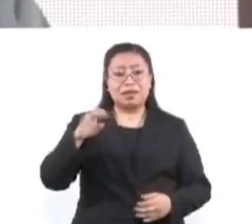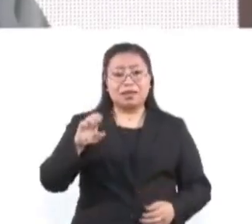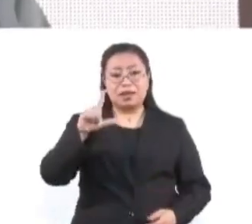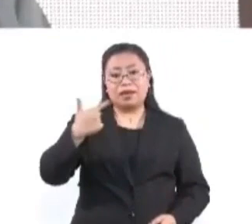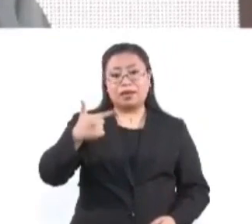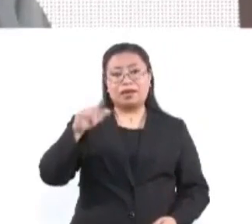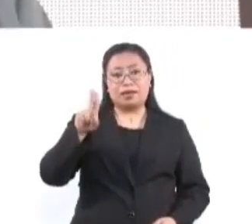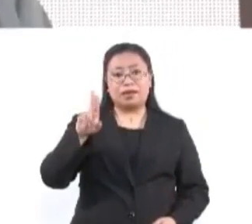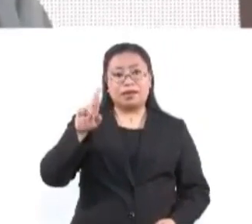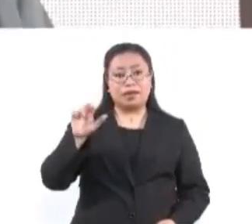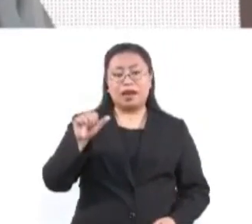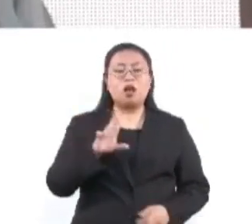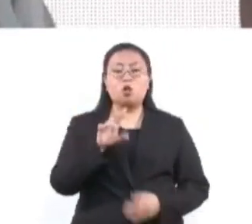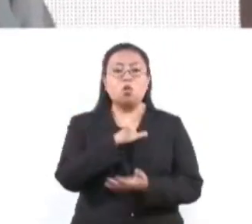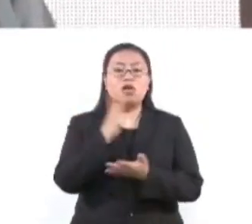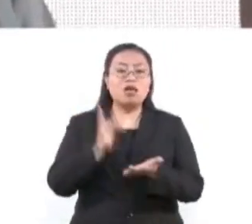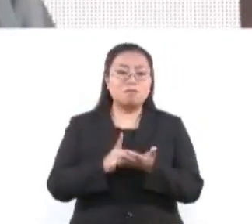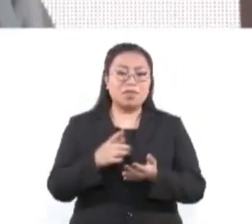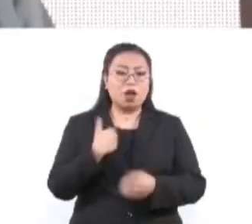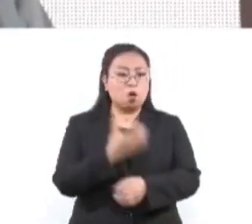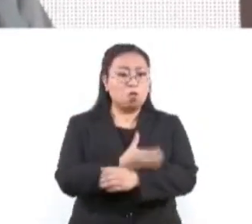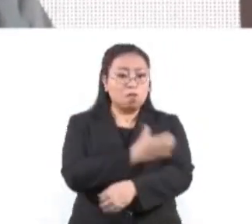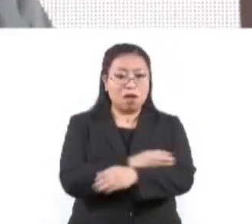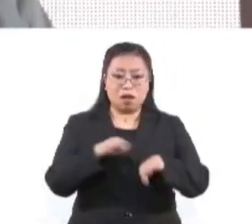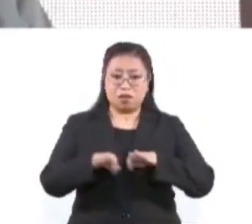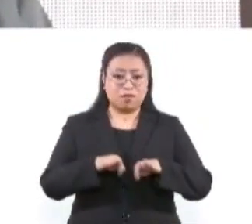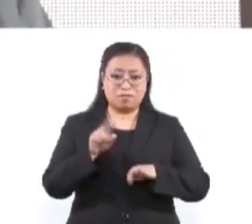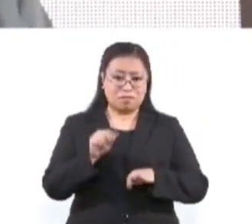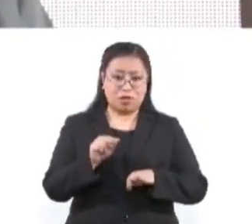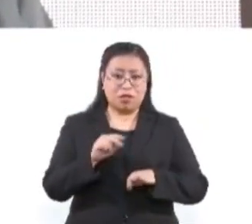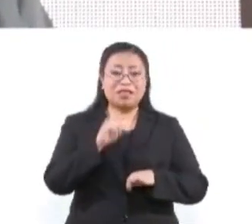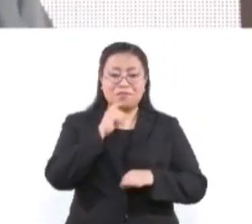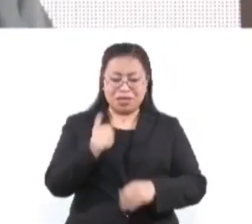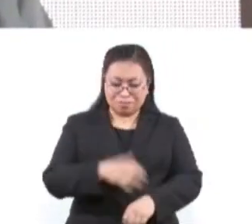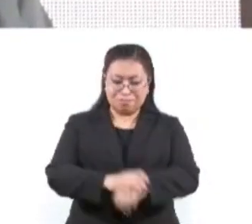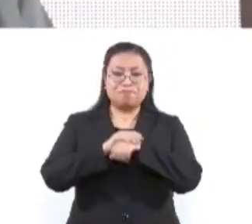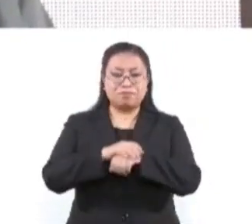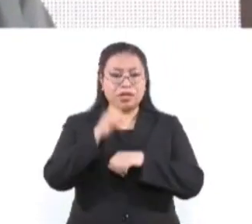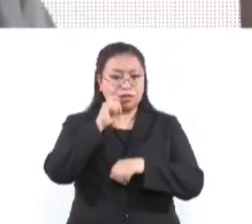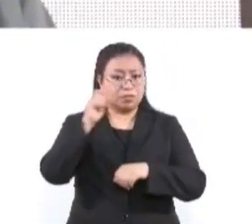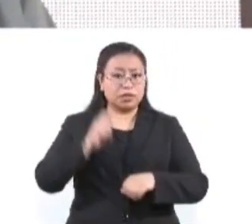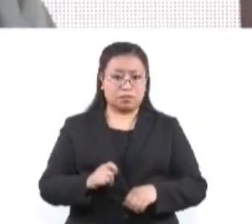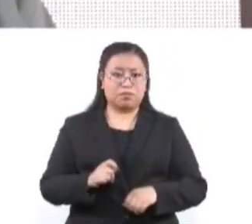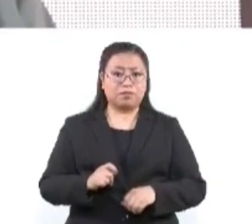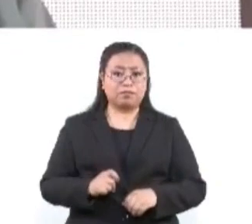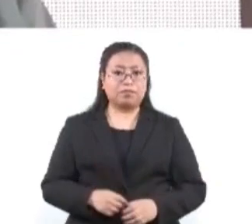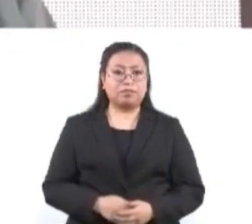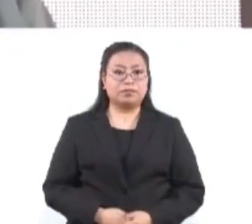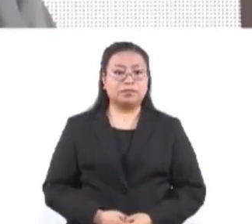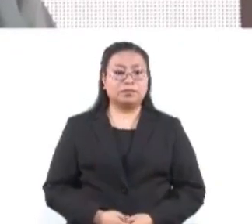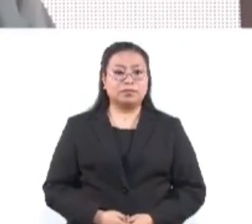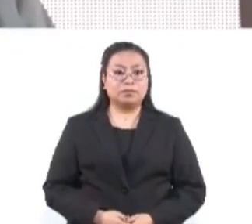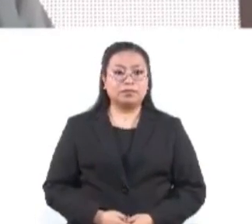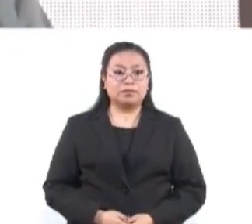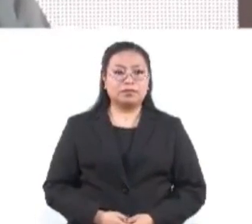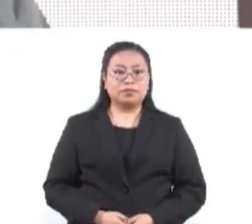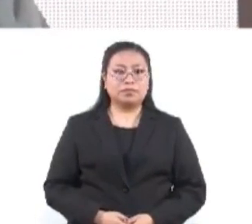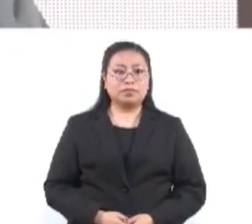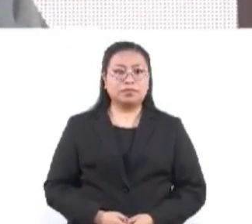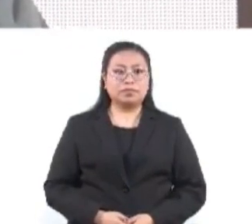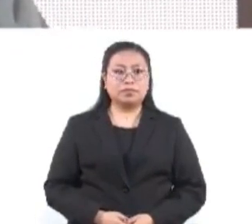no solo fue mi compañero de trabajo, fue y sigue siendo mi mejor amigo, y